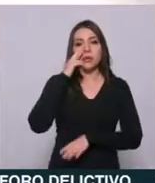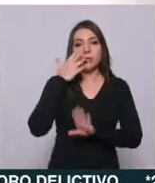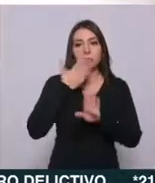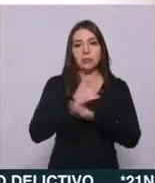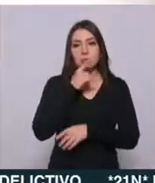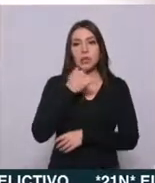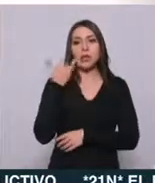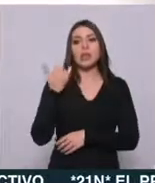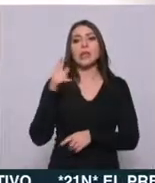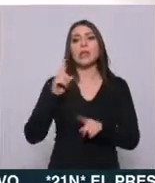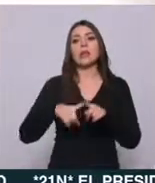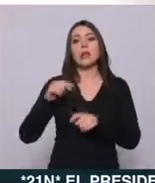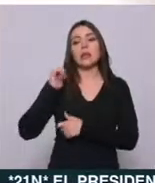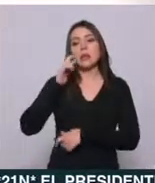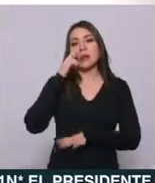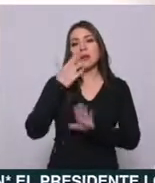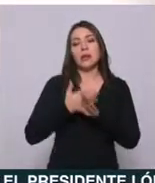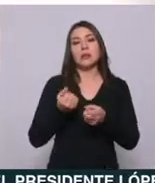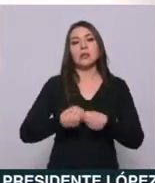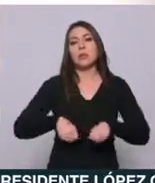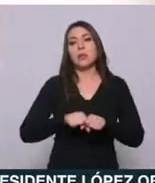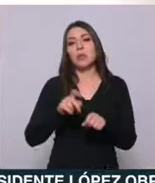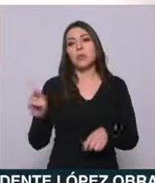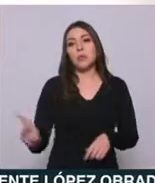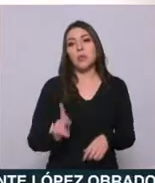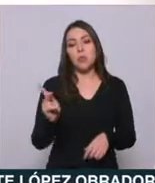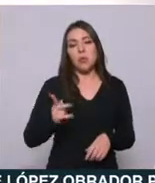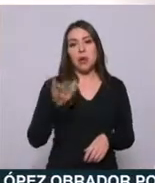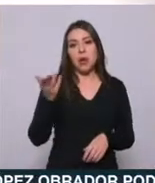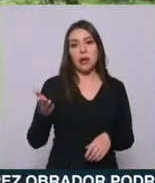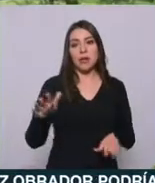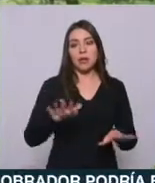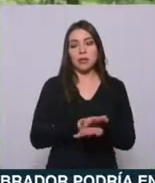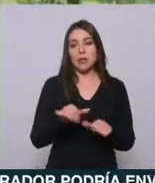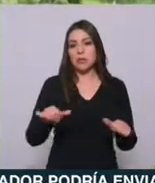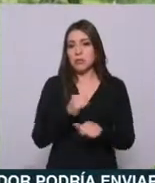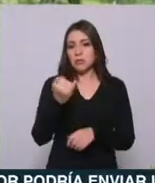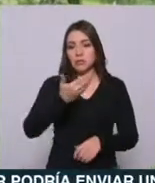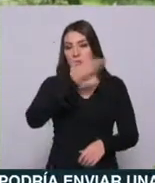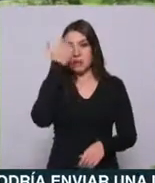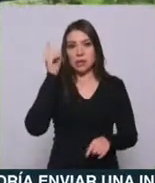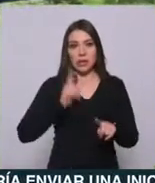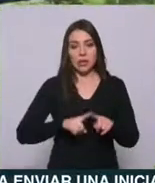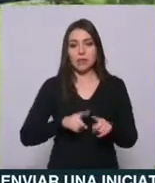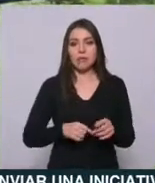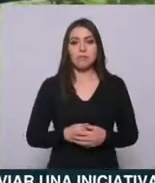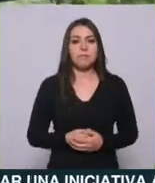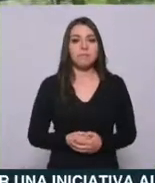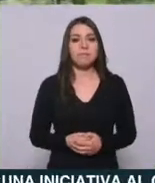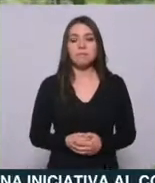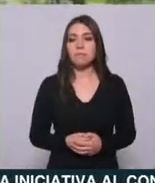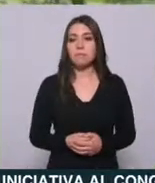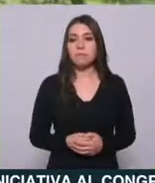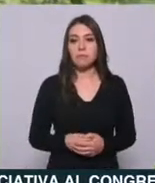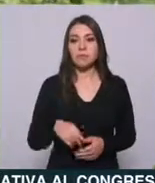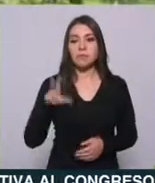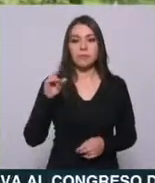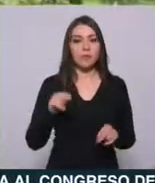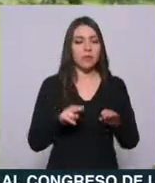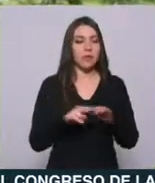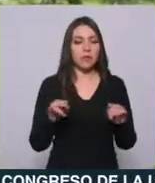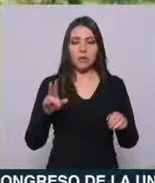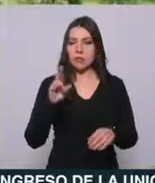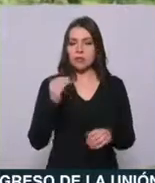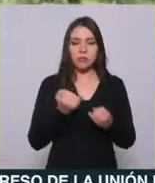Seguro Popular en sustitución de Germán Ortega, del doctor Ortega. Tampoco, pues el doctor Germán